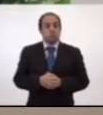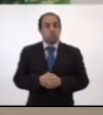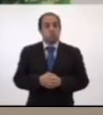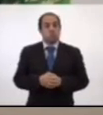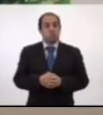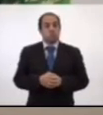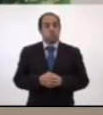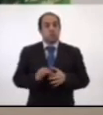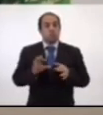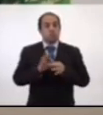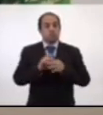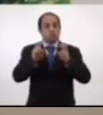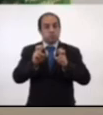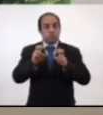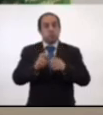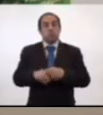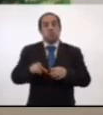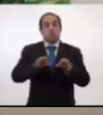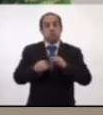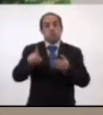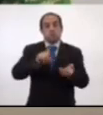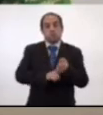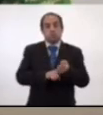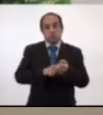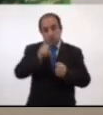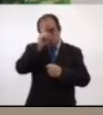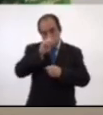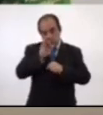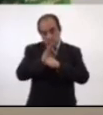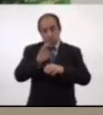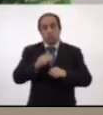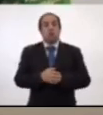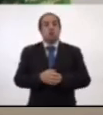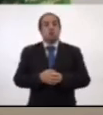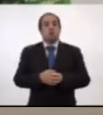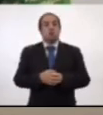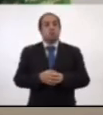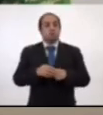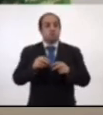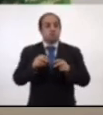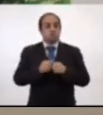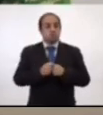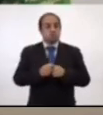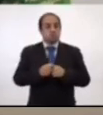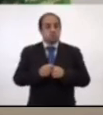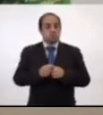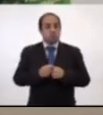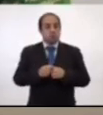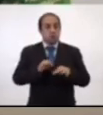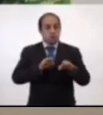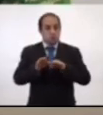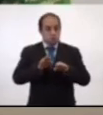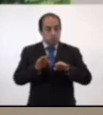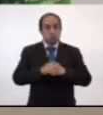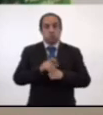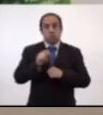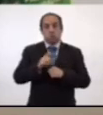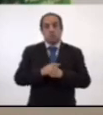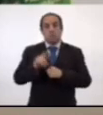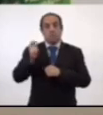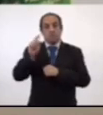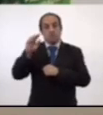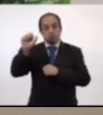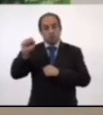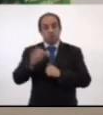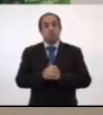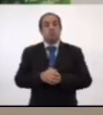con autoempleo, asesoría en materia laboral, acceso al empleo, becas, programas sociales, en